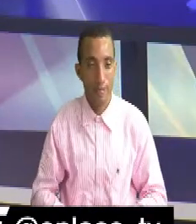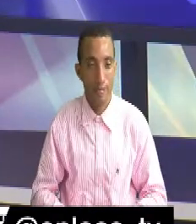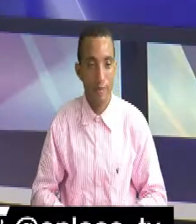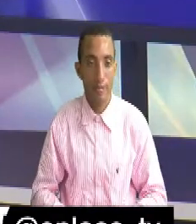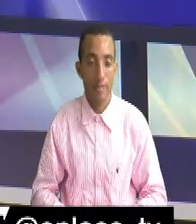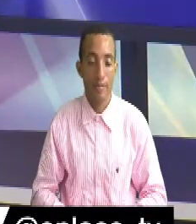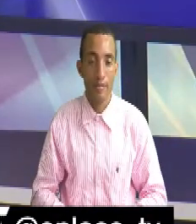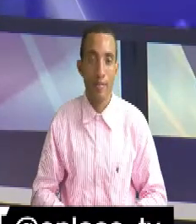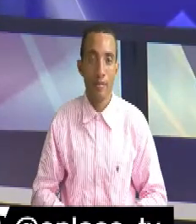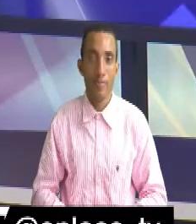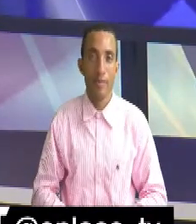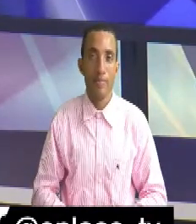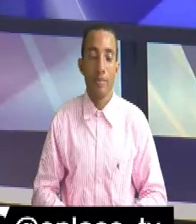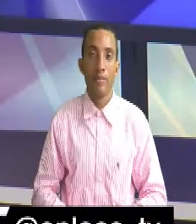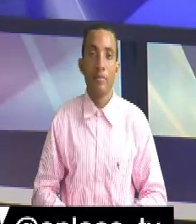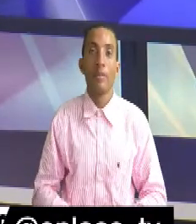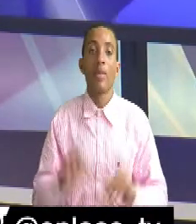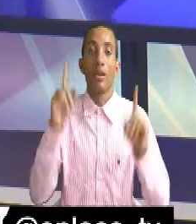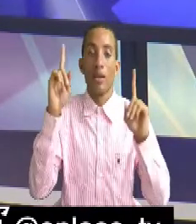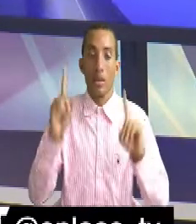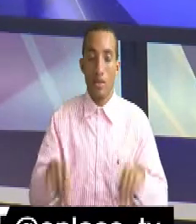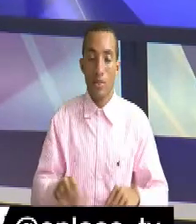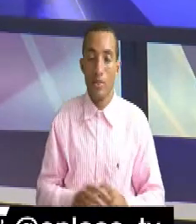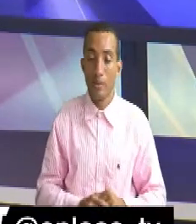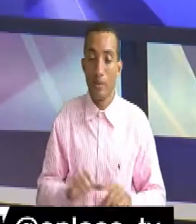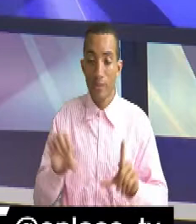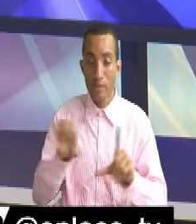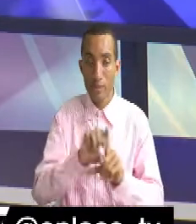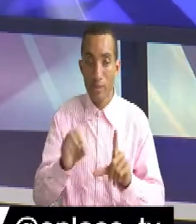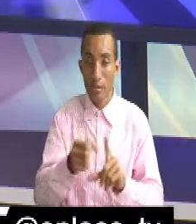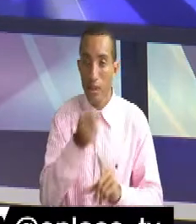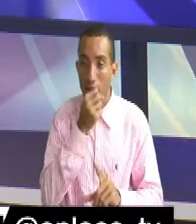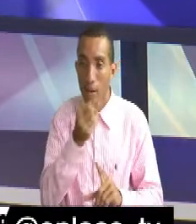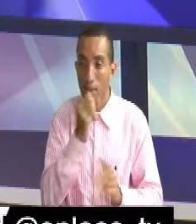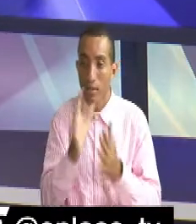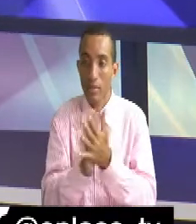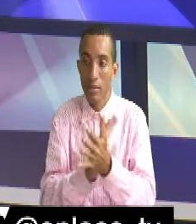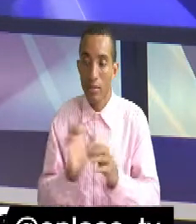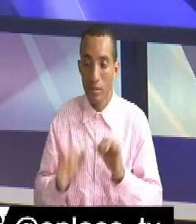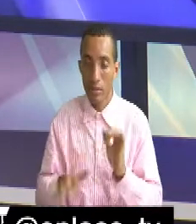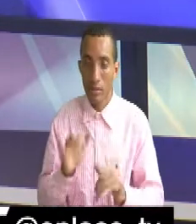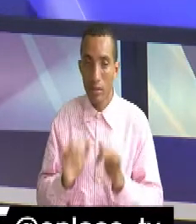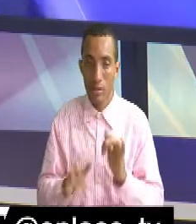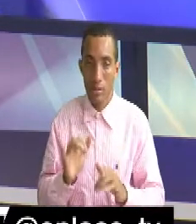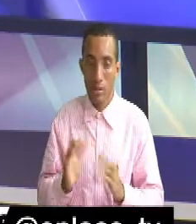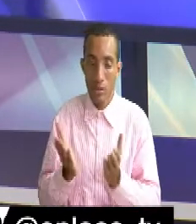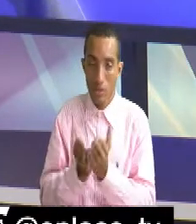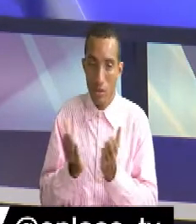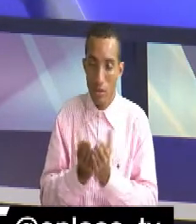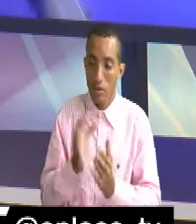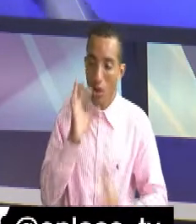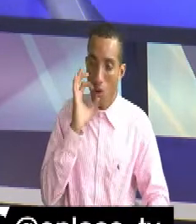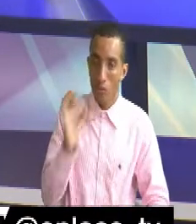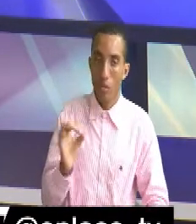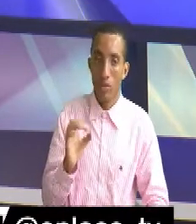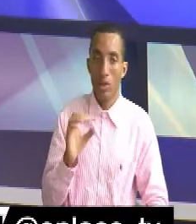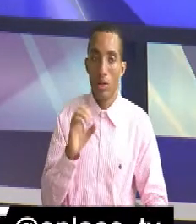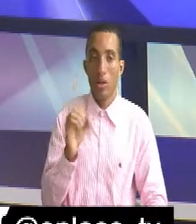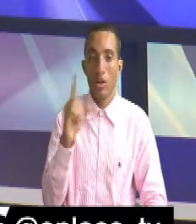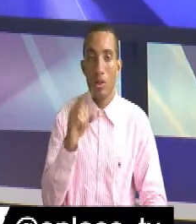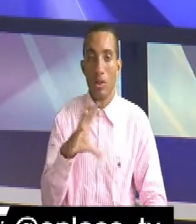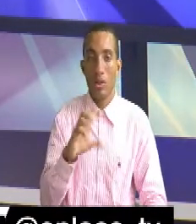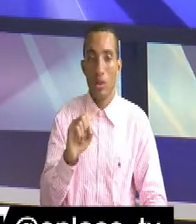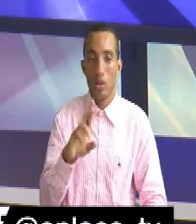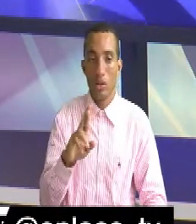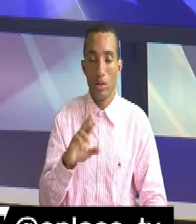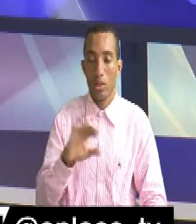Por su parte, Enlace Noticias puso en conocimiento de esta situación al secretario de Educación Municipal, Óscar Jaramillo, quien aseguró que investigarán este hecho